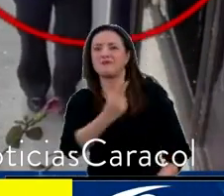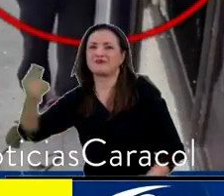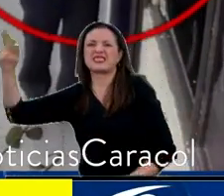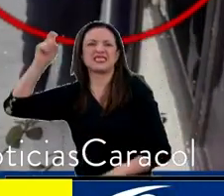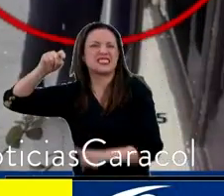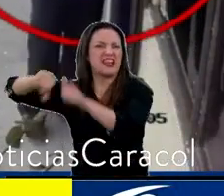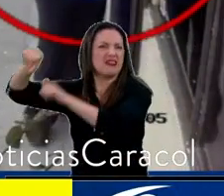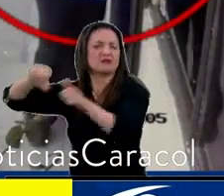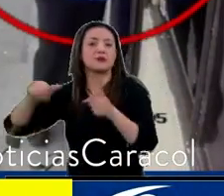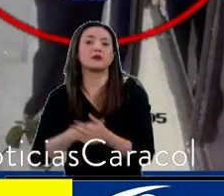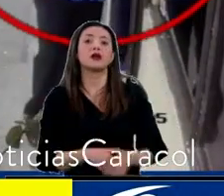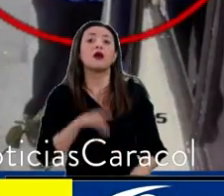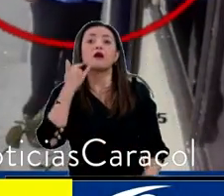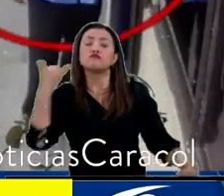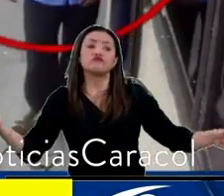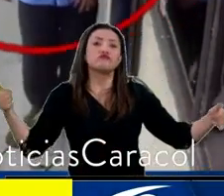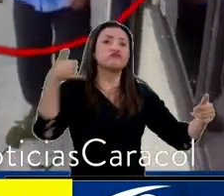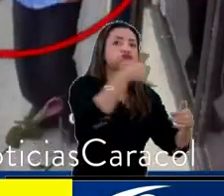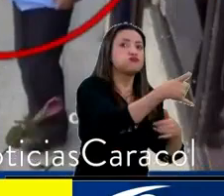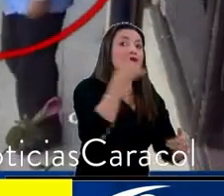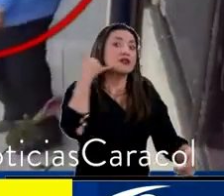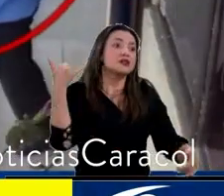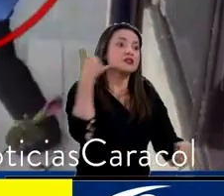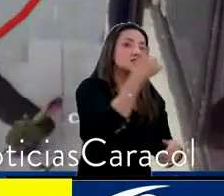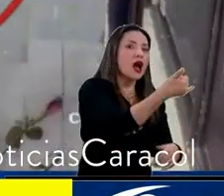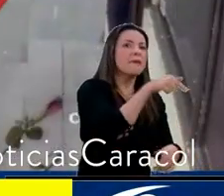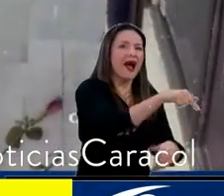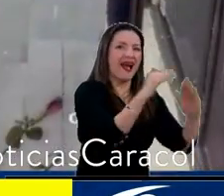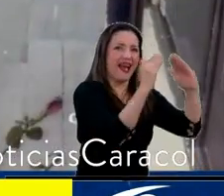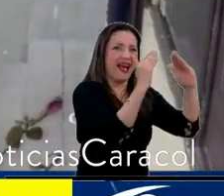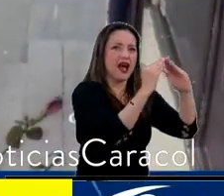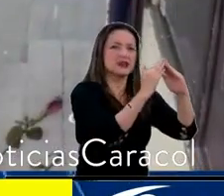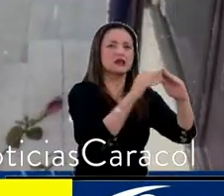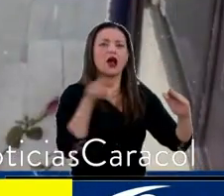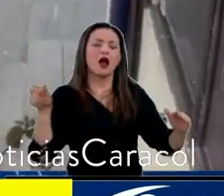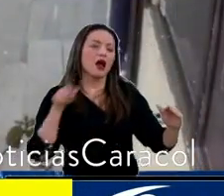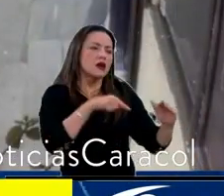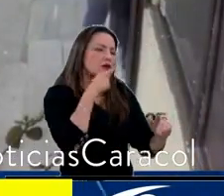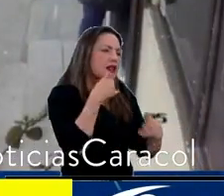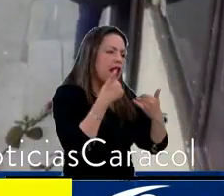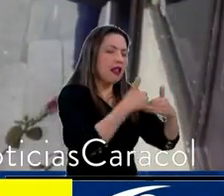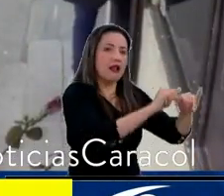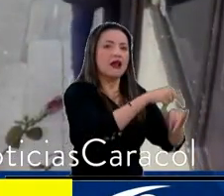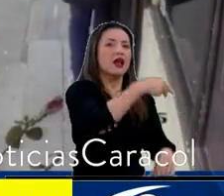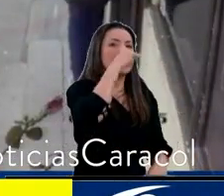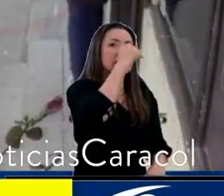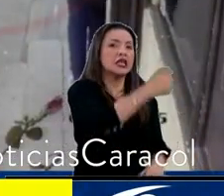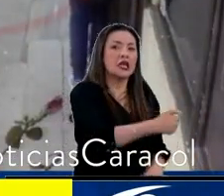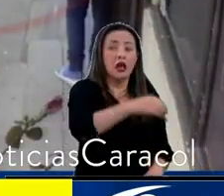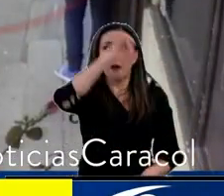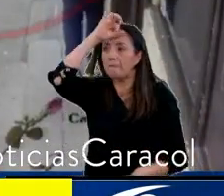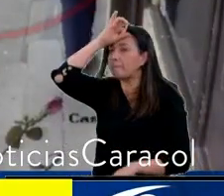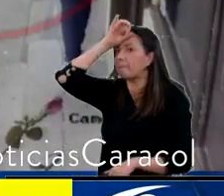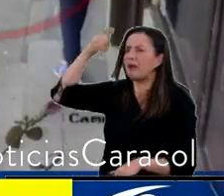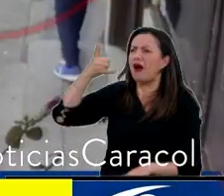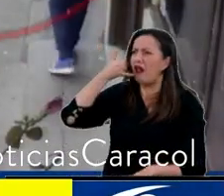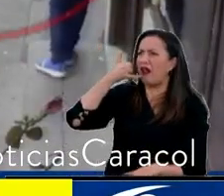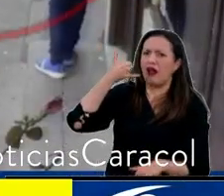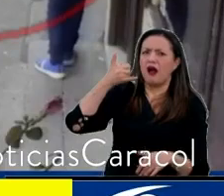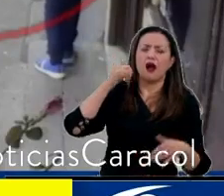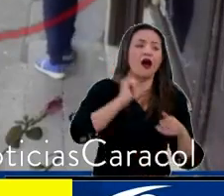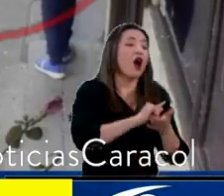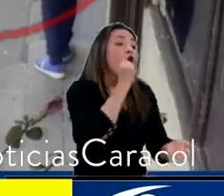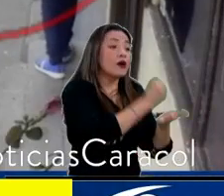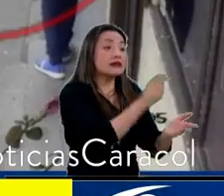entró una llamada al teléfono fijo de esa vivienda donde delincuentes intimidaron y engañaron a este menor, obligándolo a